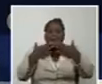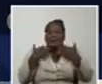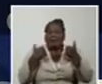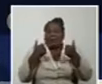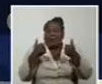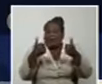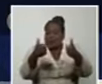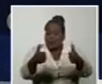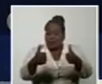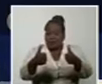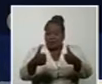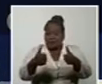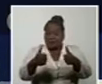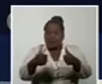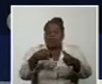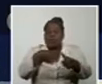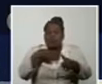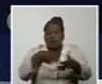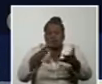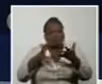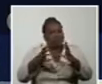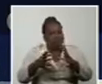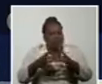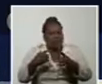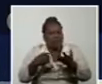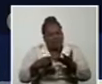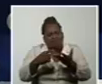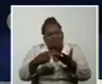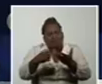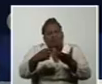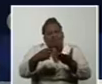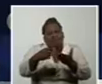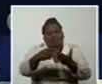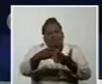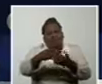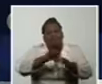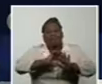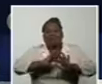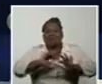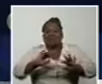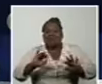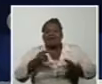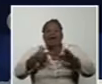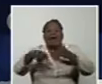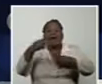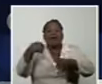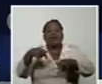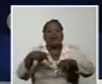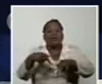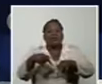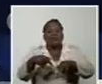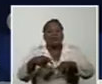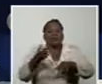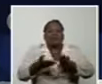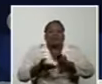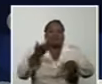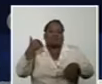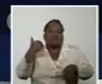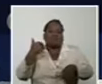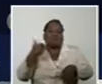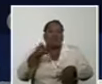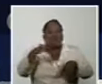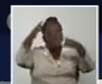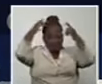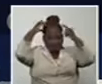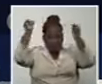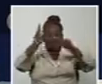o sea que tuvo un grupo de complicaciones, y ya con satisfacción en el día de ayer, enfermera de Villa Clara, vimos que se fue